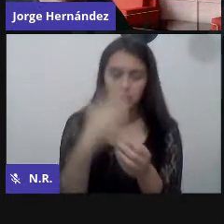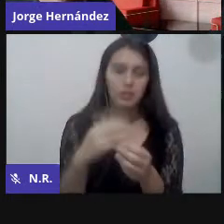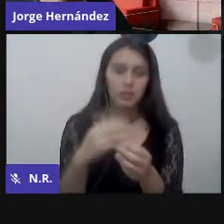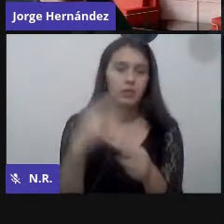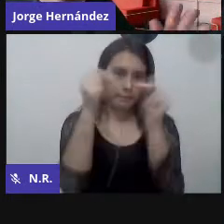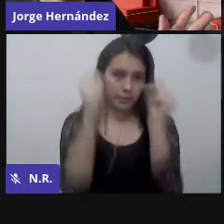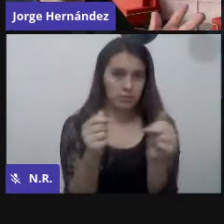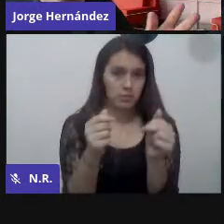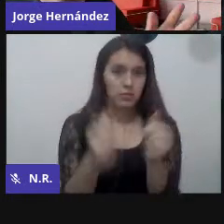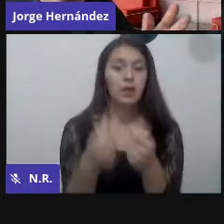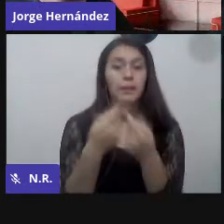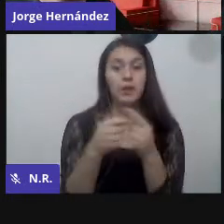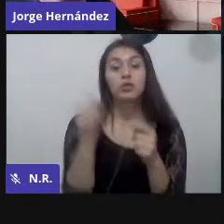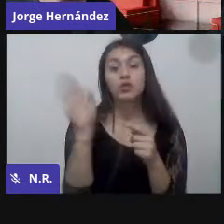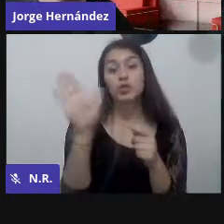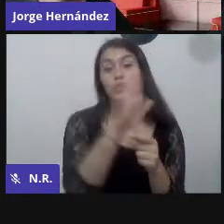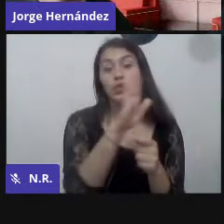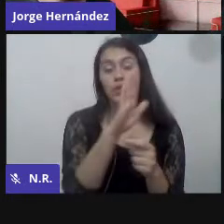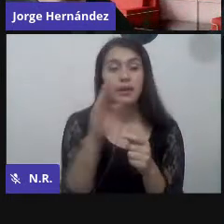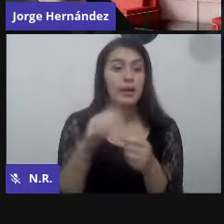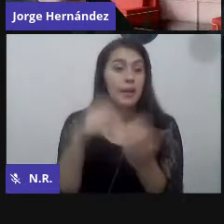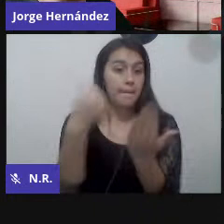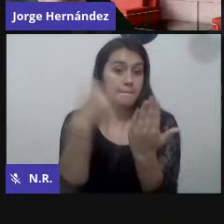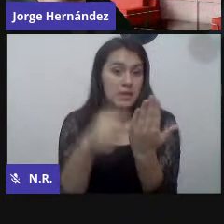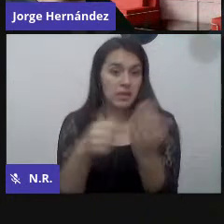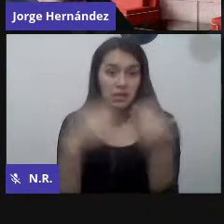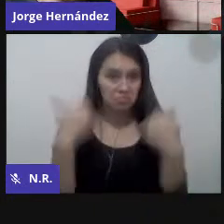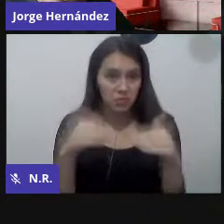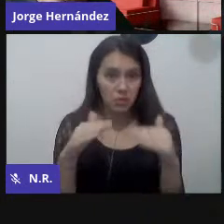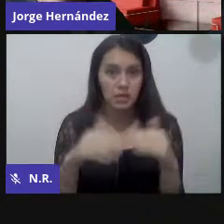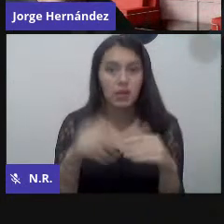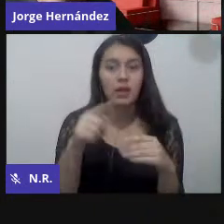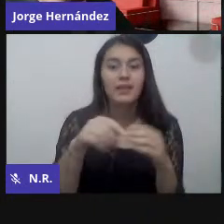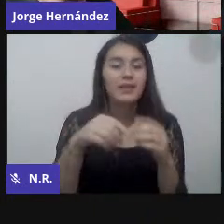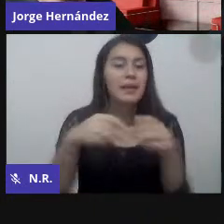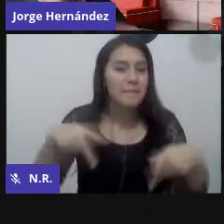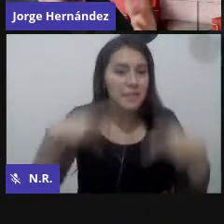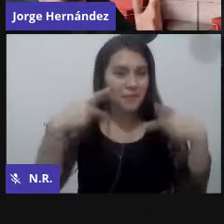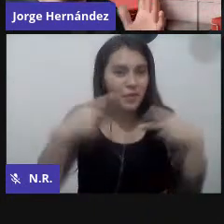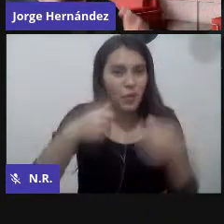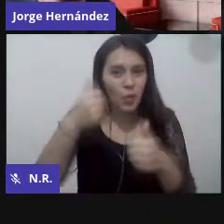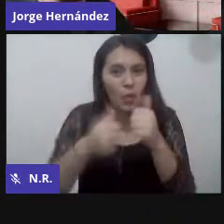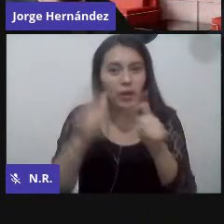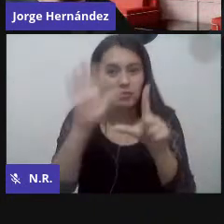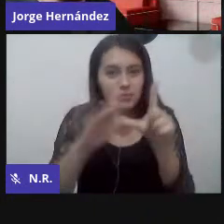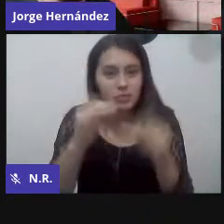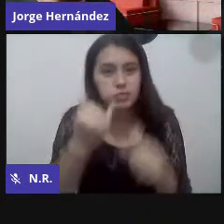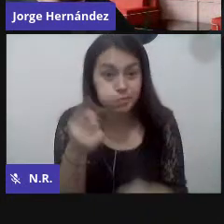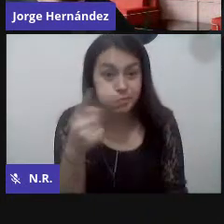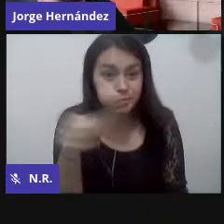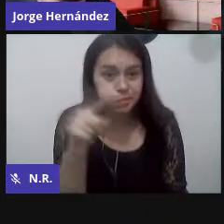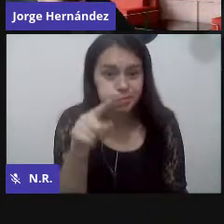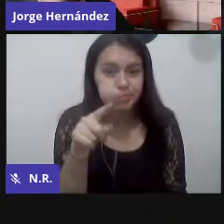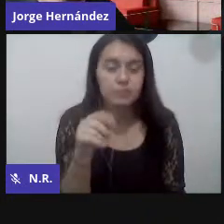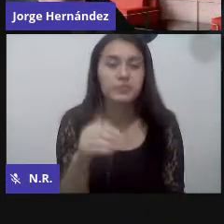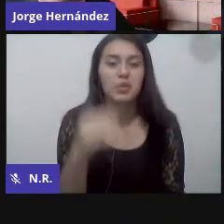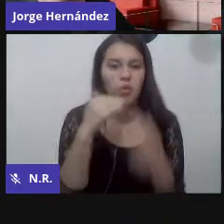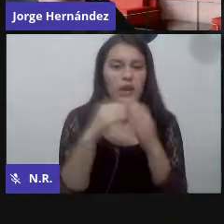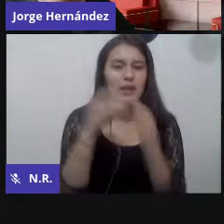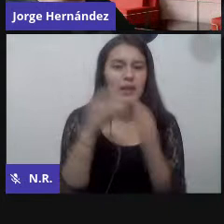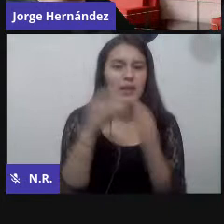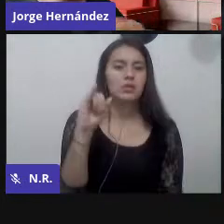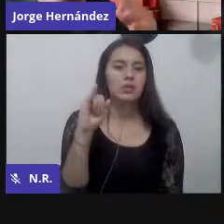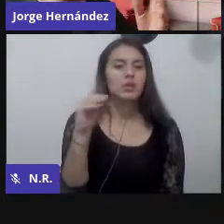página, esta es como verían la opción para hacer una transmisión en vivo. Entonces, aquí cogimos de ejemplo al CIDET,